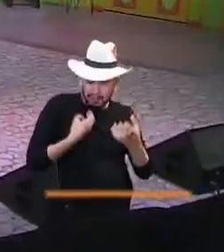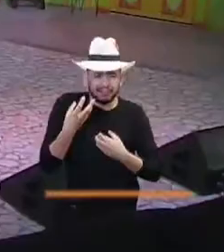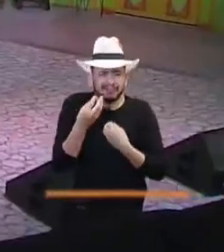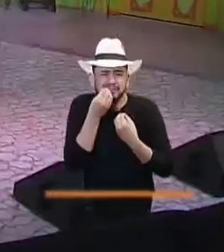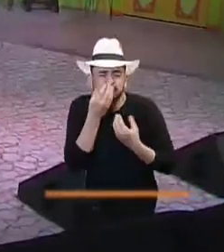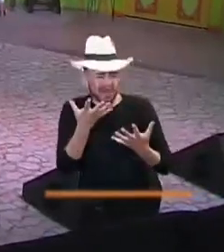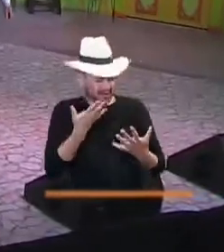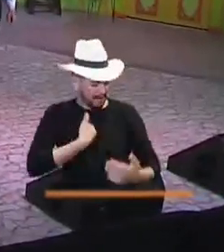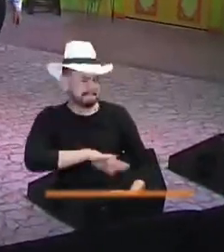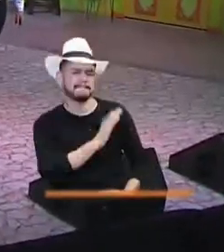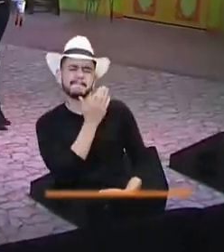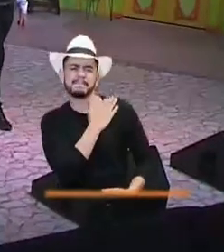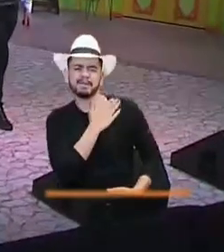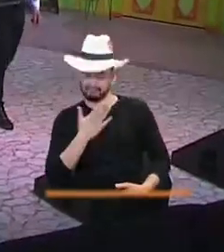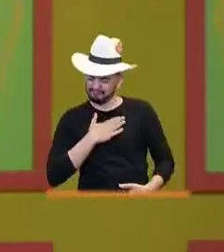tradición.